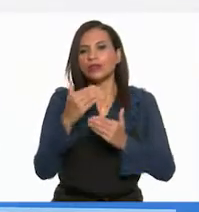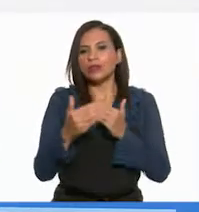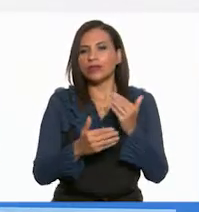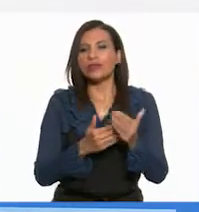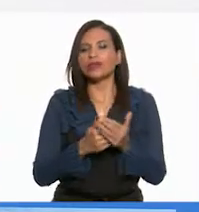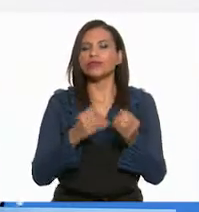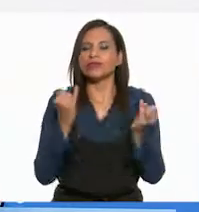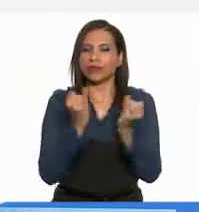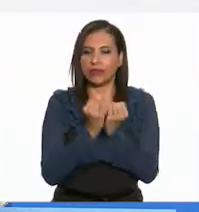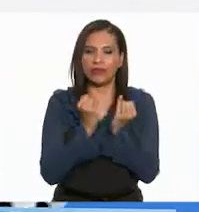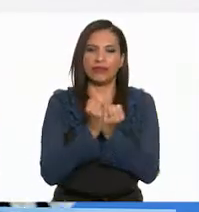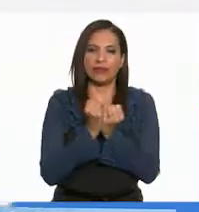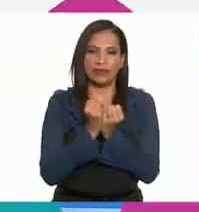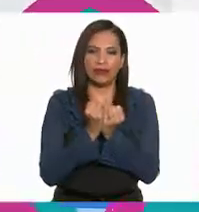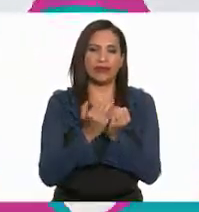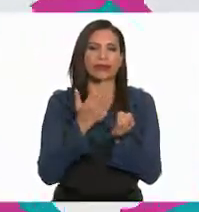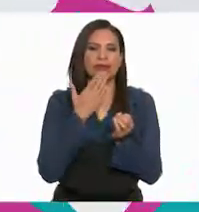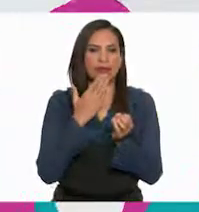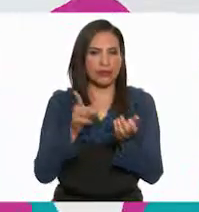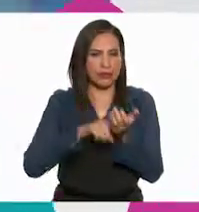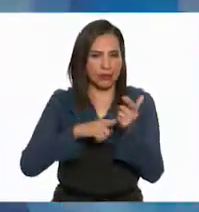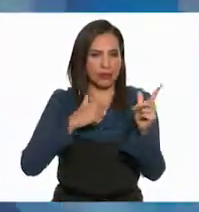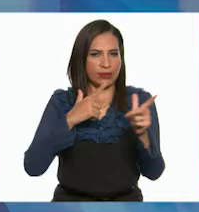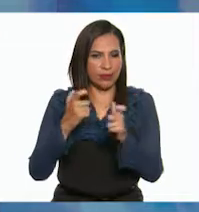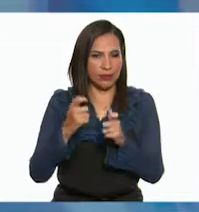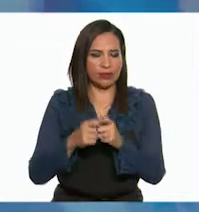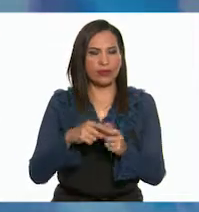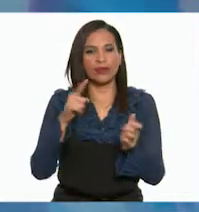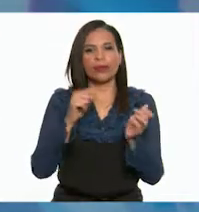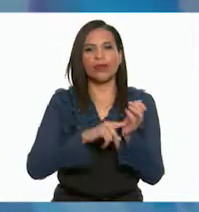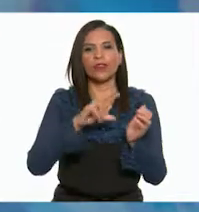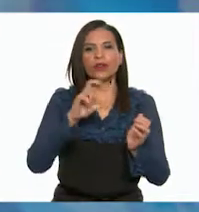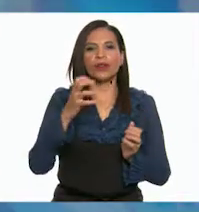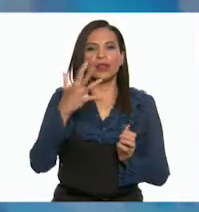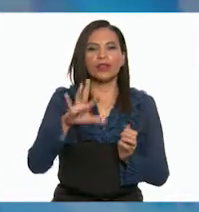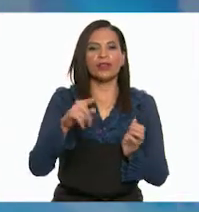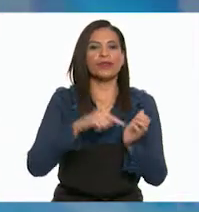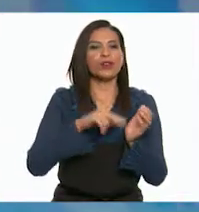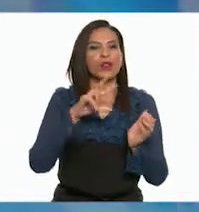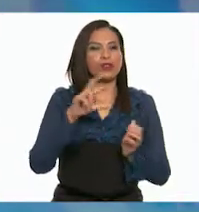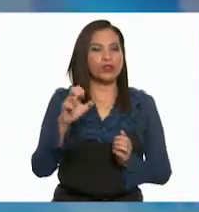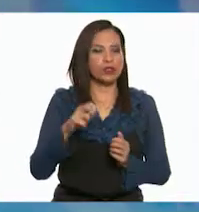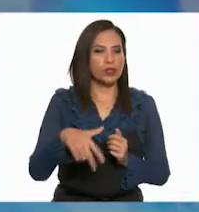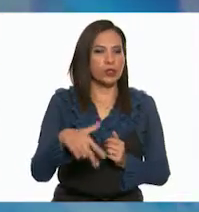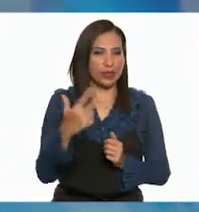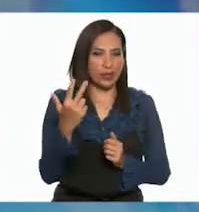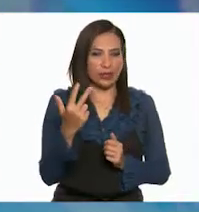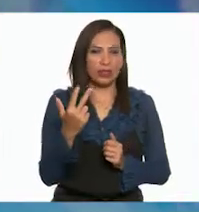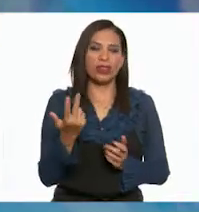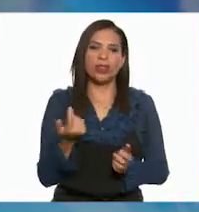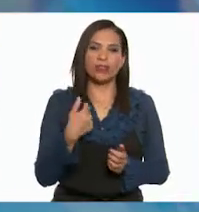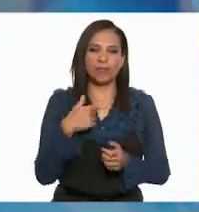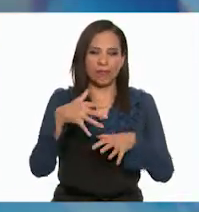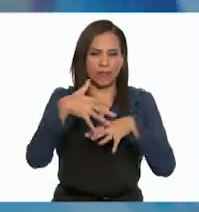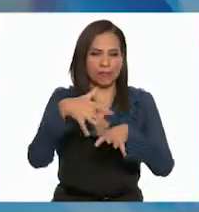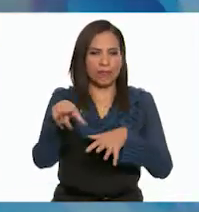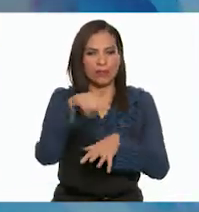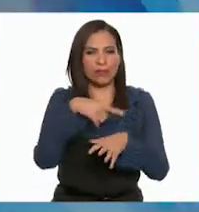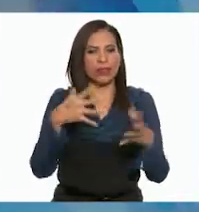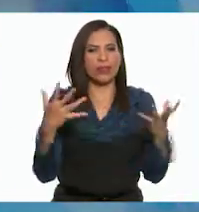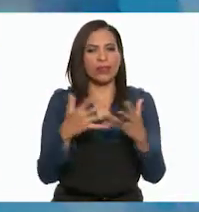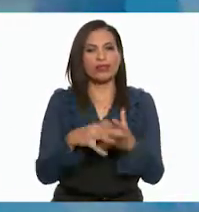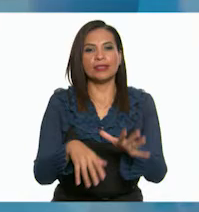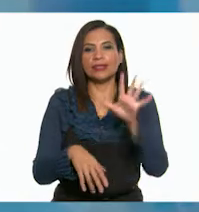posible, también bien armados. Entre 1810 y 1813, mis tropas y yo